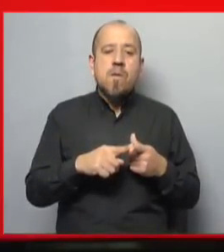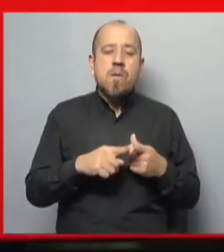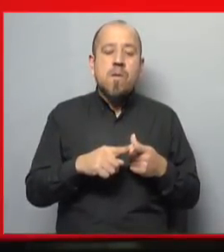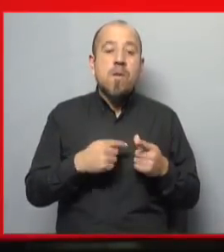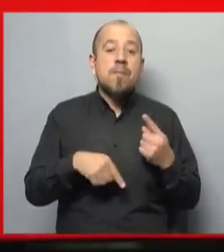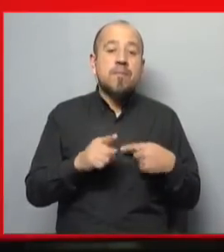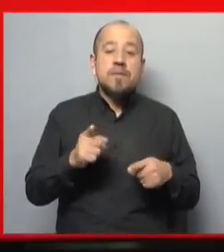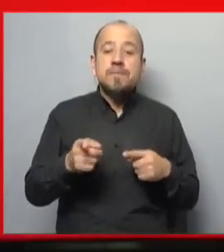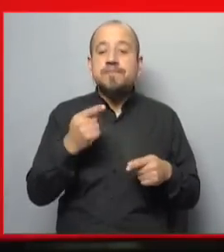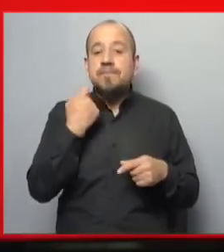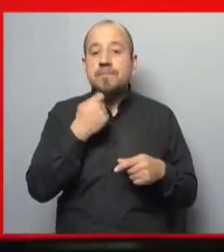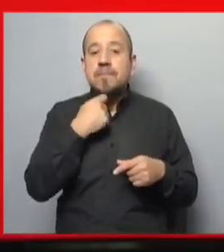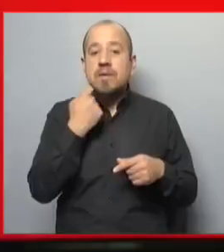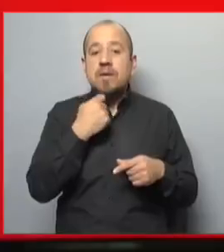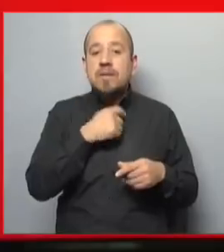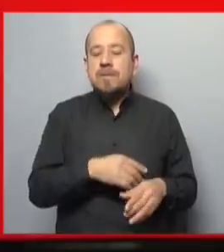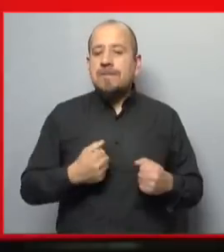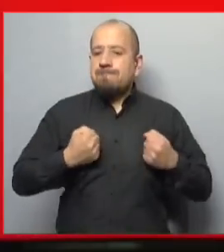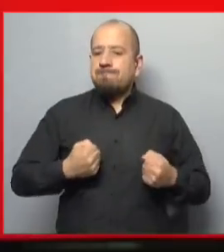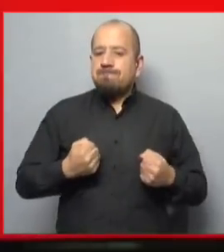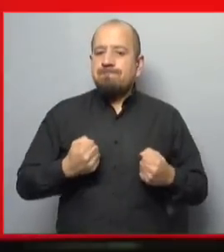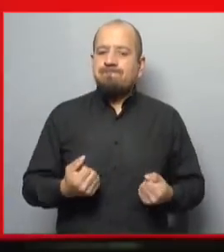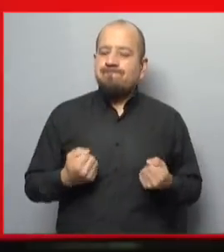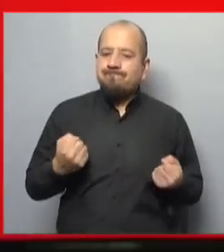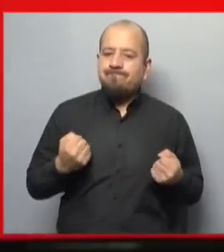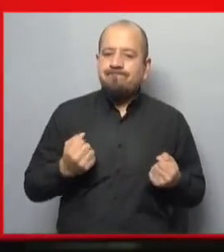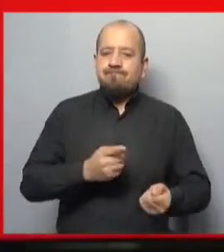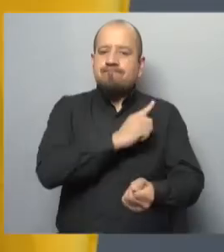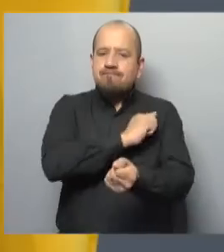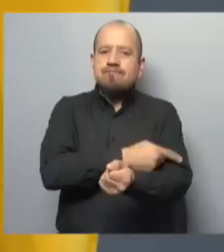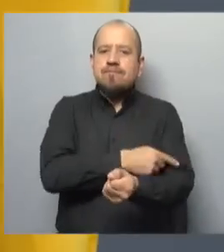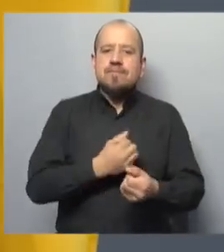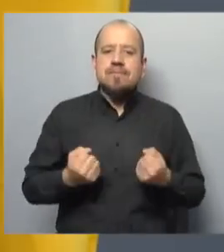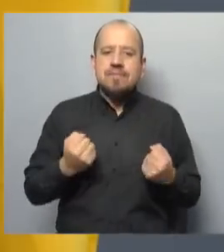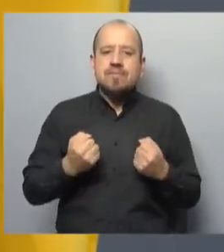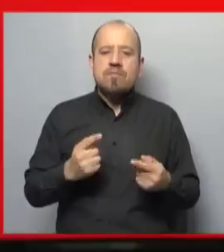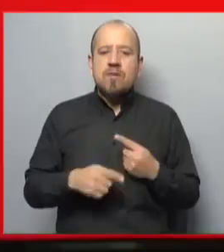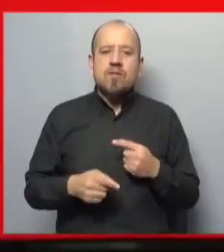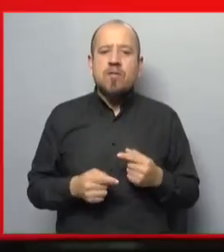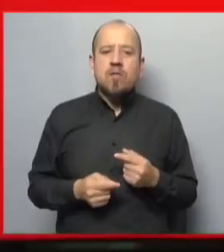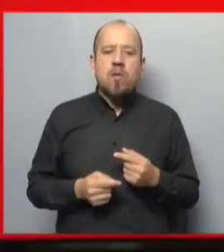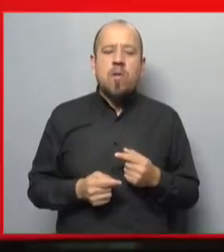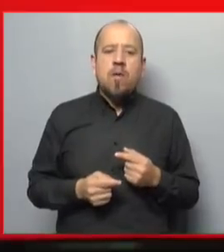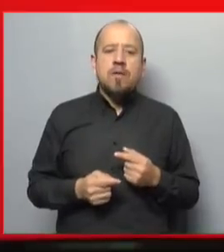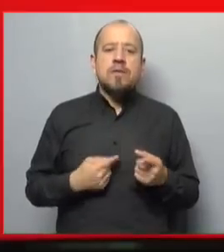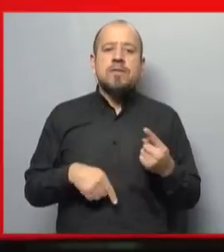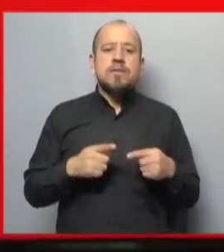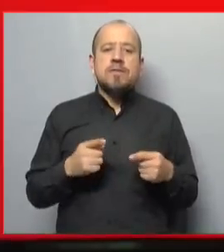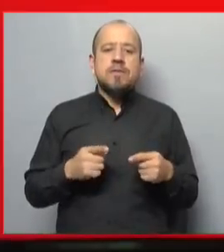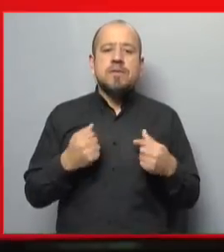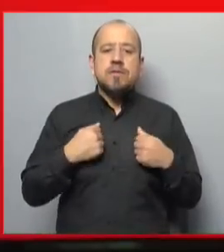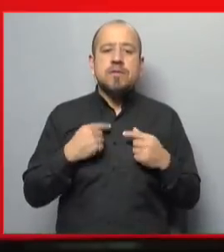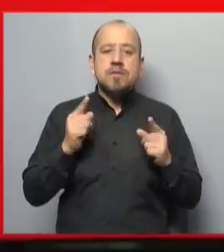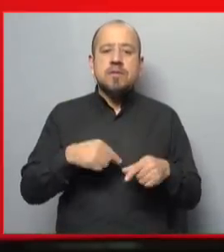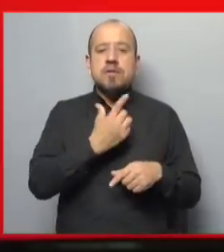pero claro le faltaba el equipo un poco de autoridad un poquito de dejamos de vehemencia no y bueno ha visto que llega